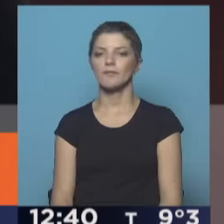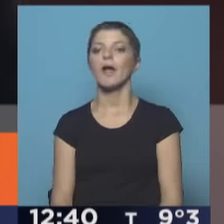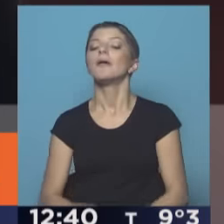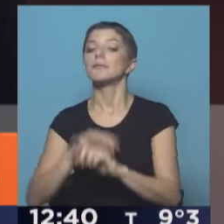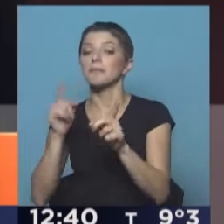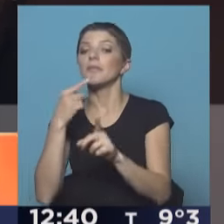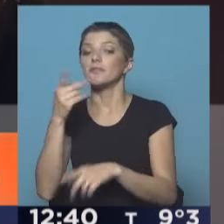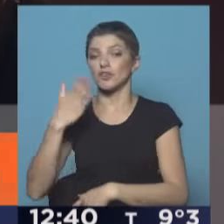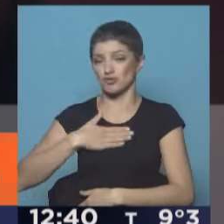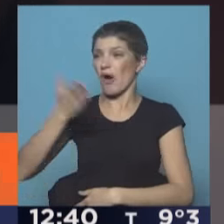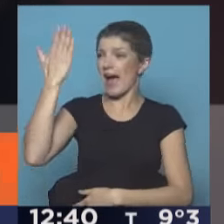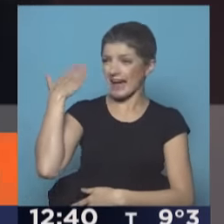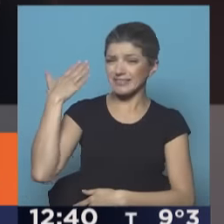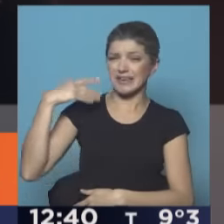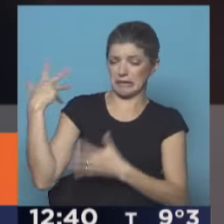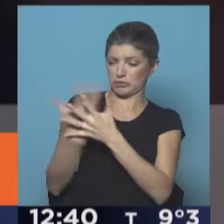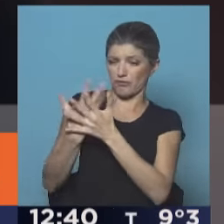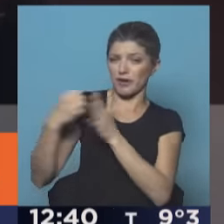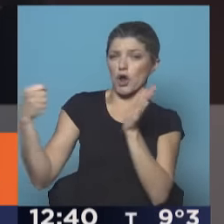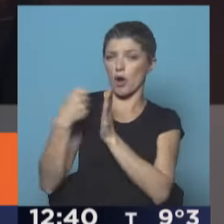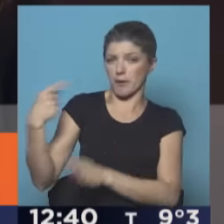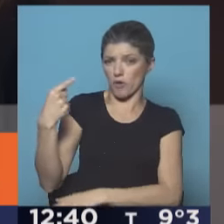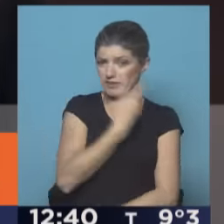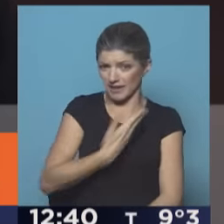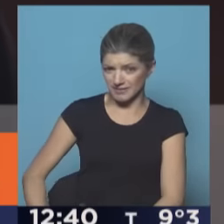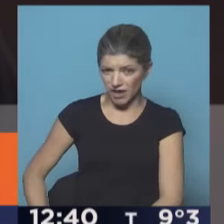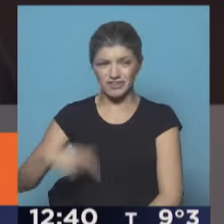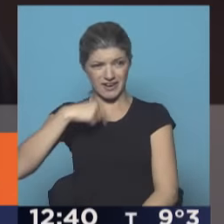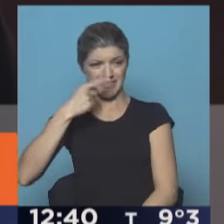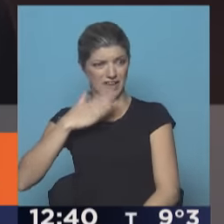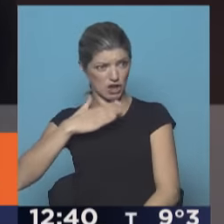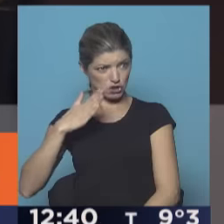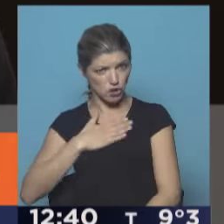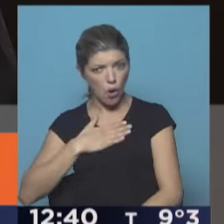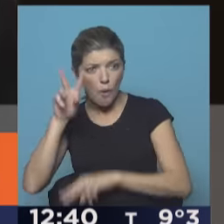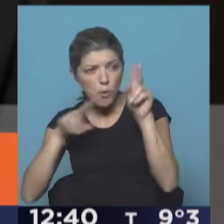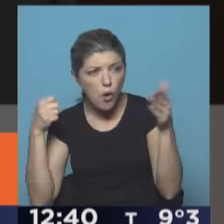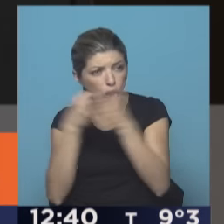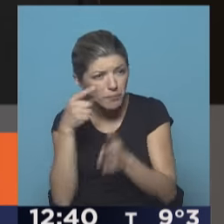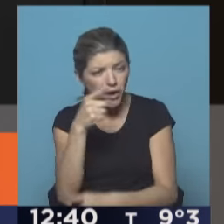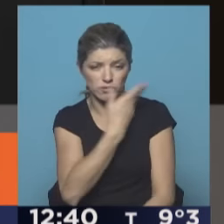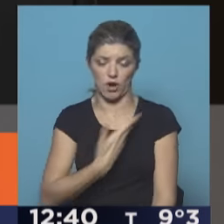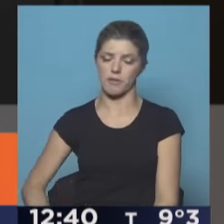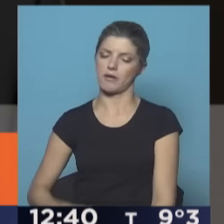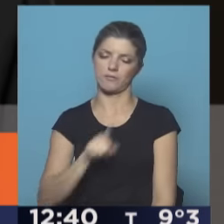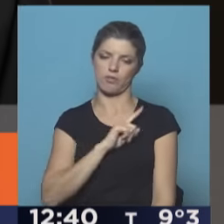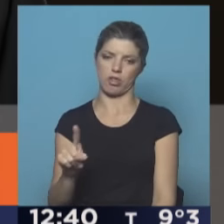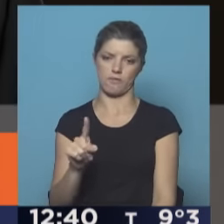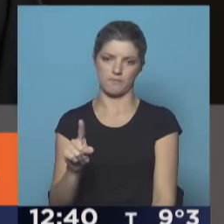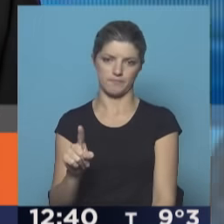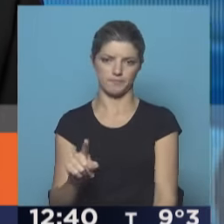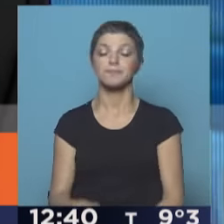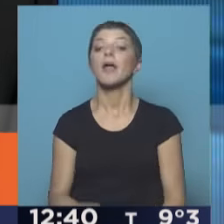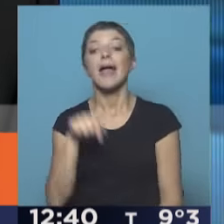que yo que sufrí los golpes de estado se ha acusado de estar conspirando contra mi gobierno Bueno ahí tenés a la segunda fuerza militar de la